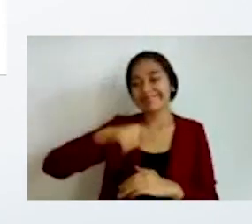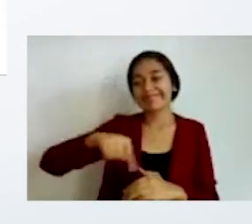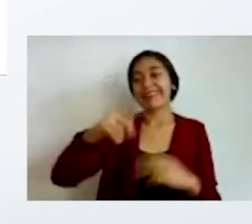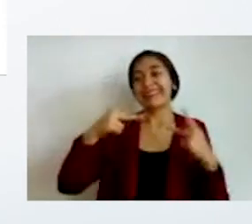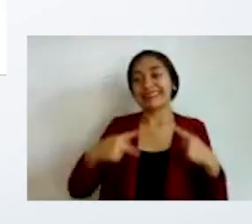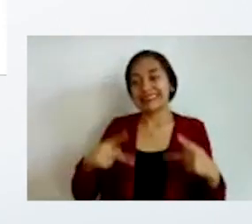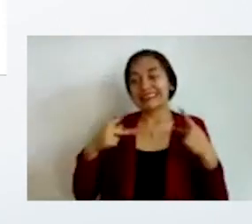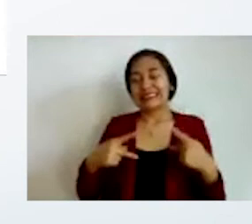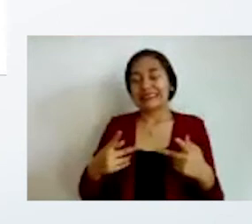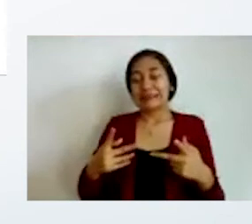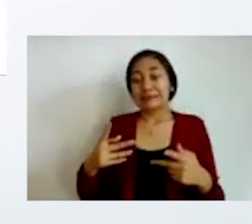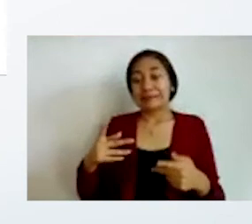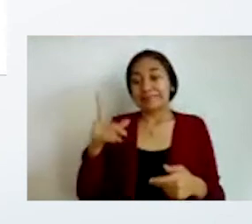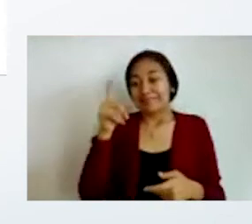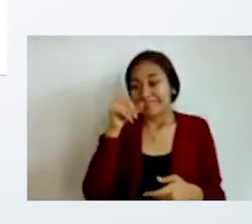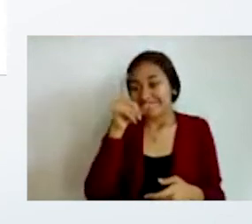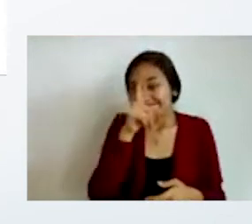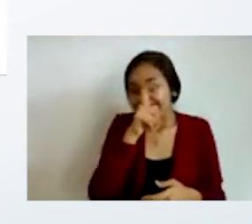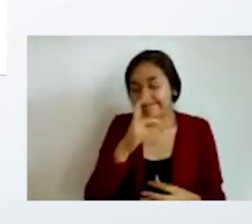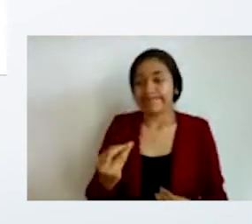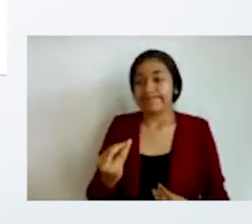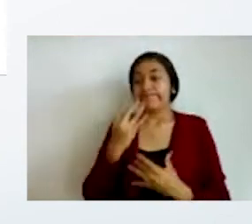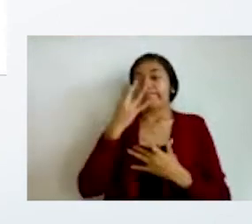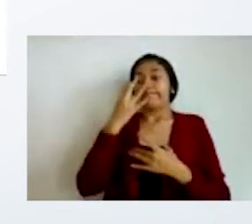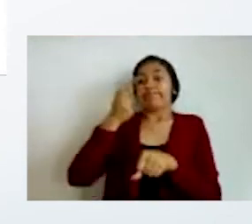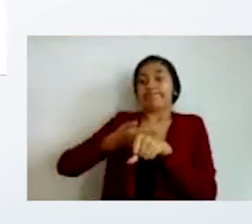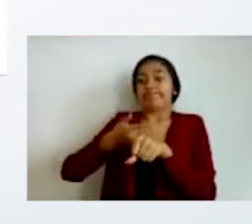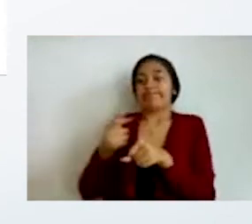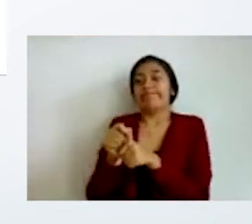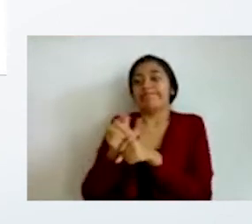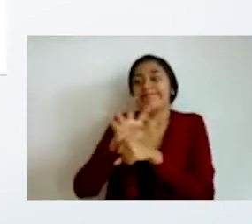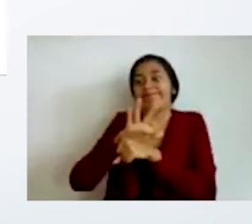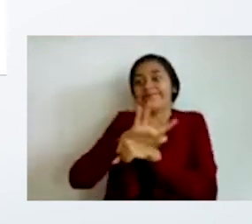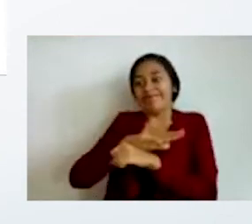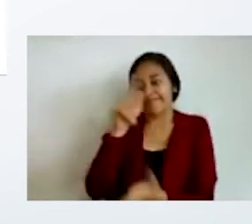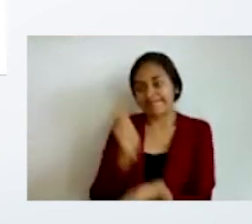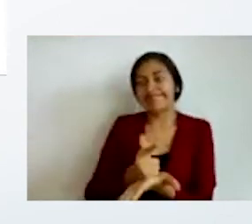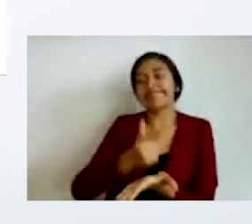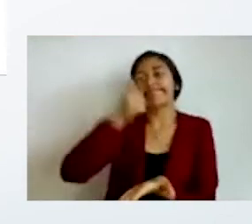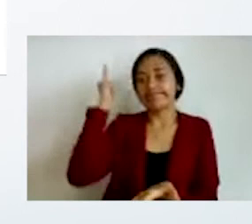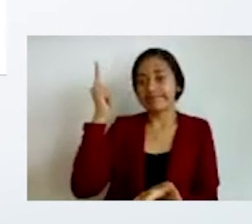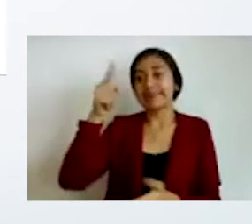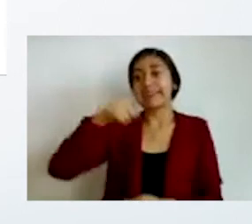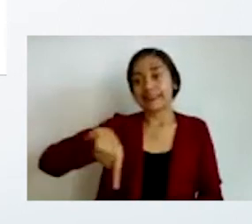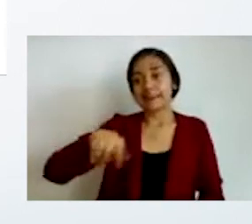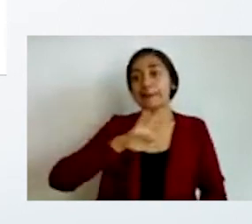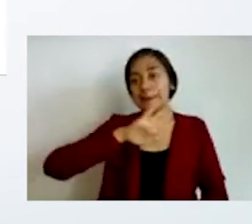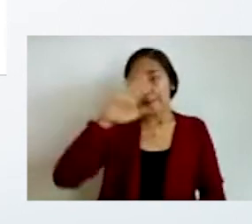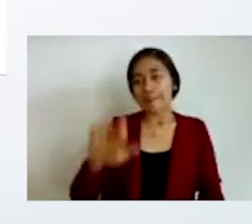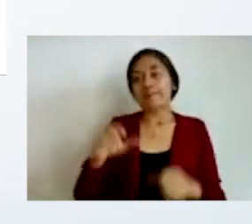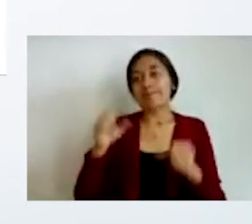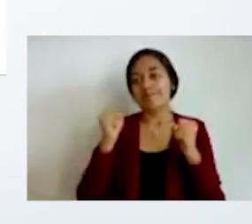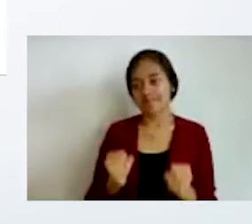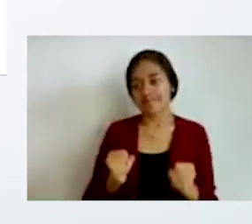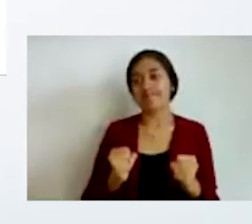forma más grave con mayor frecuencia y por lo tanto son las que van a morir. Y por último va a depender de